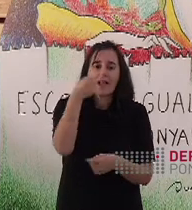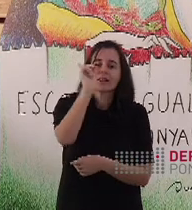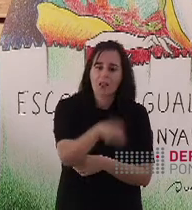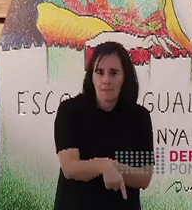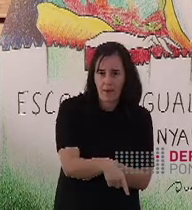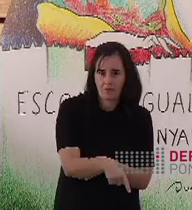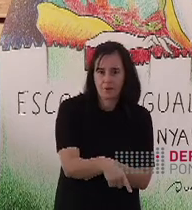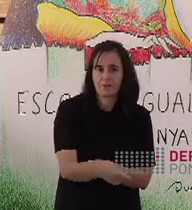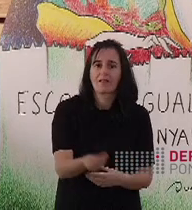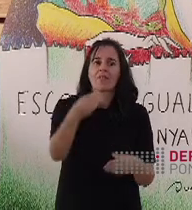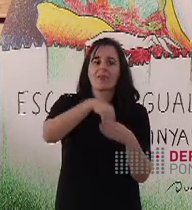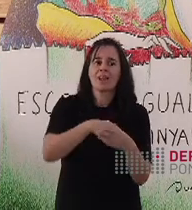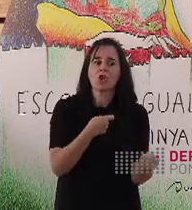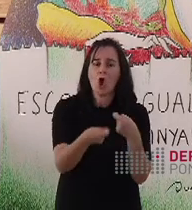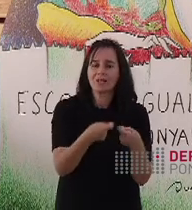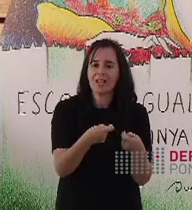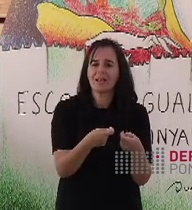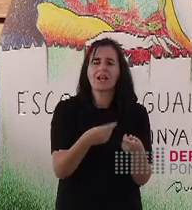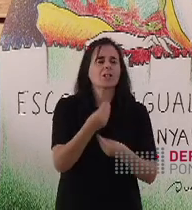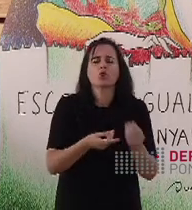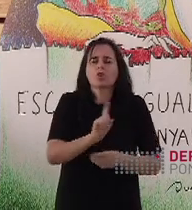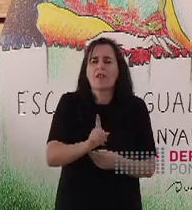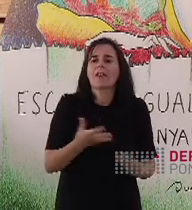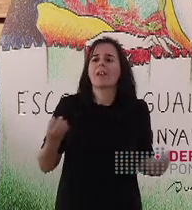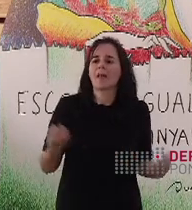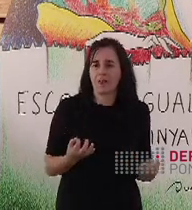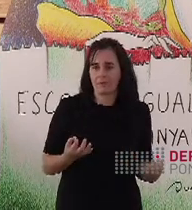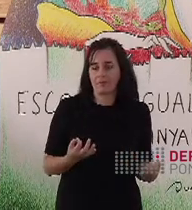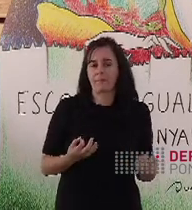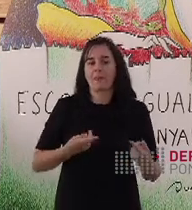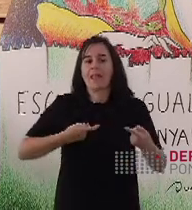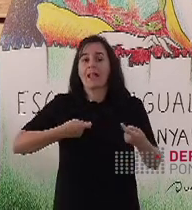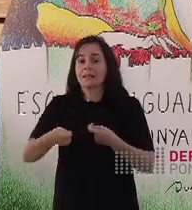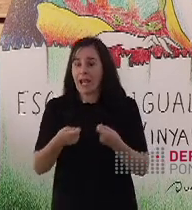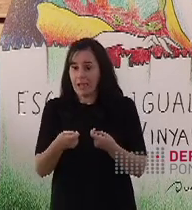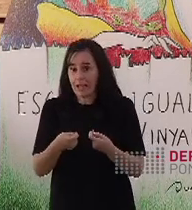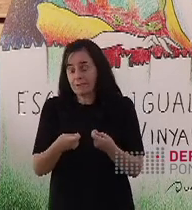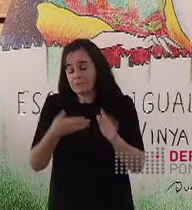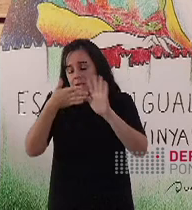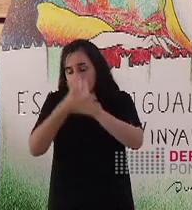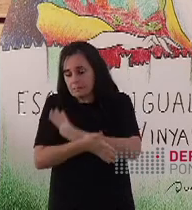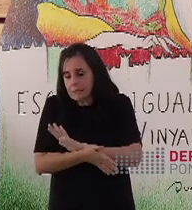que non se está facendo? Ben, a trata supónse que é